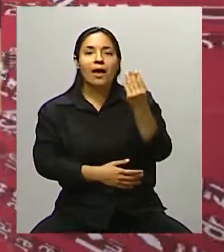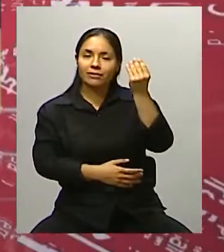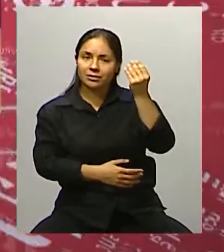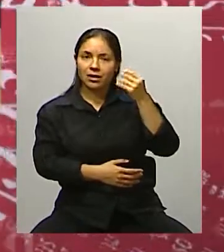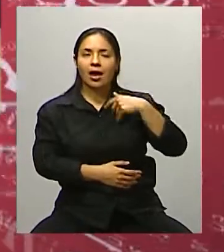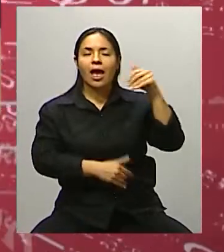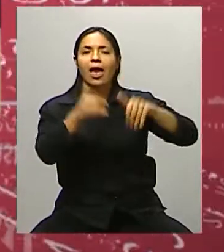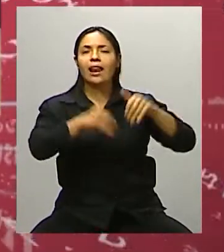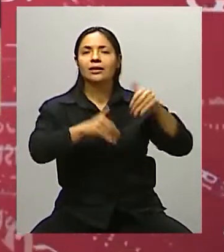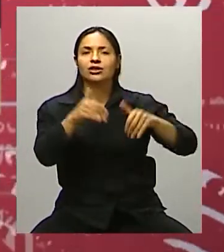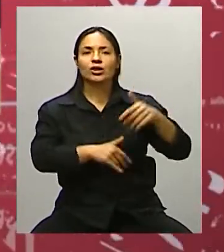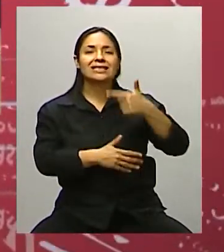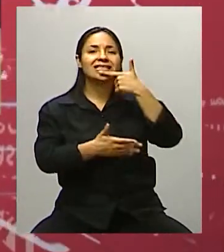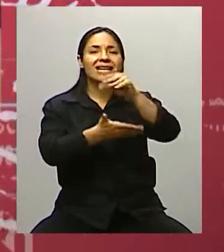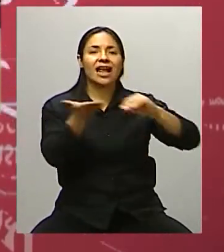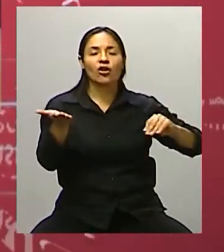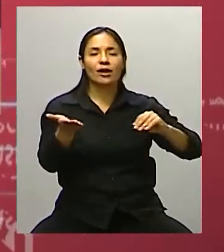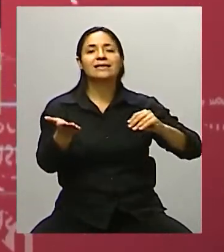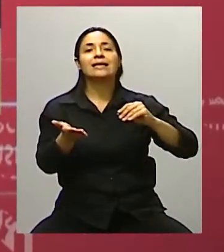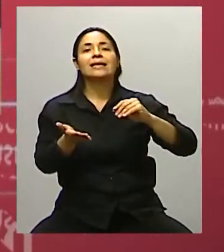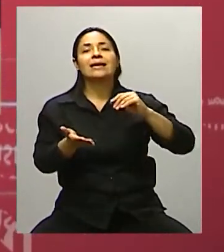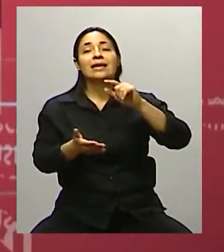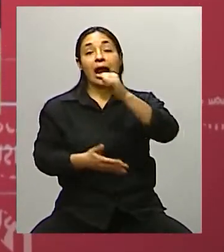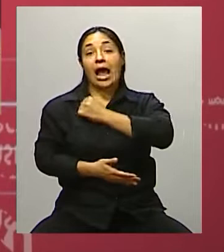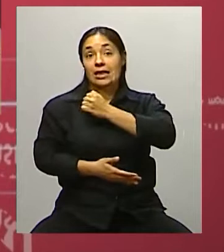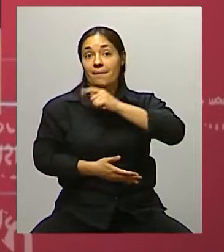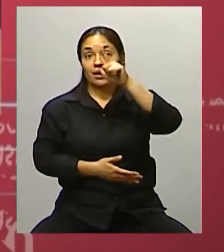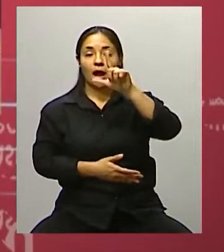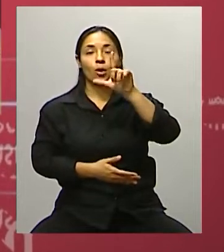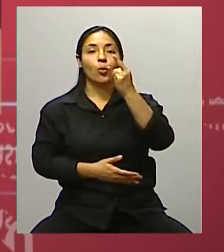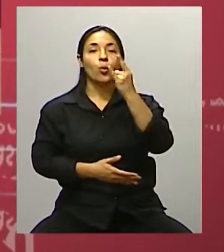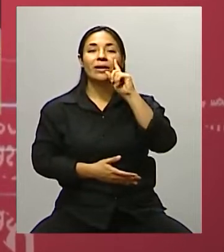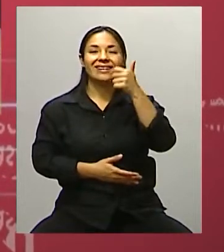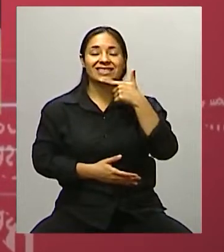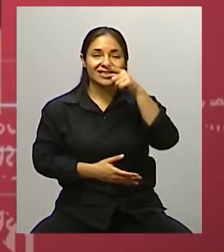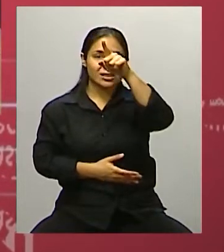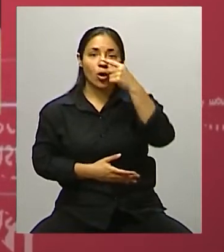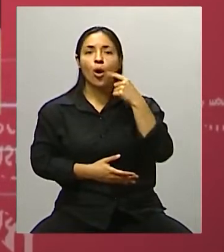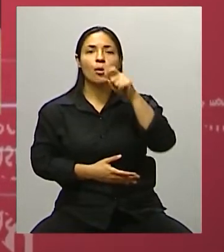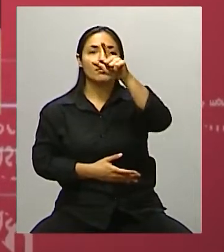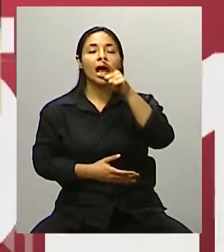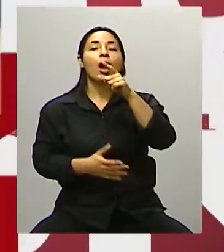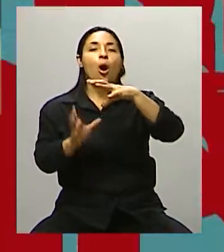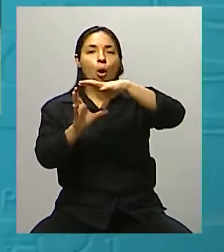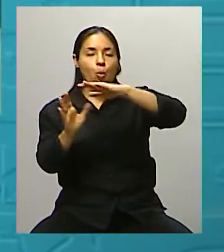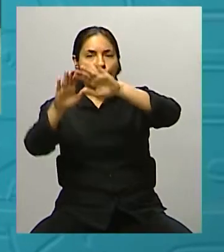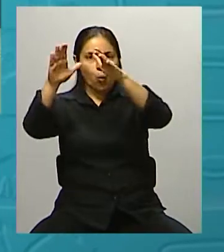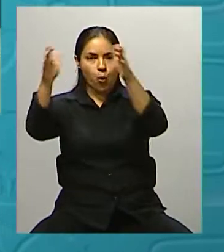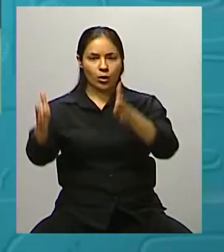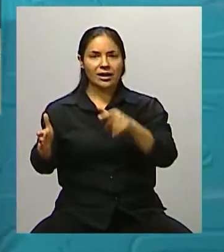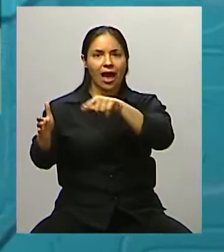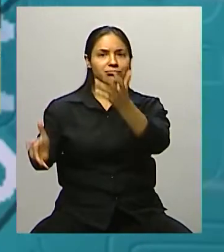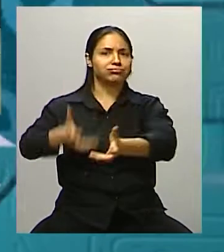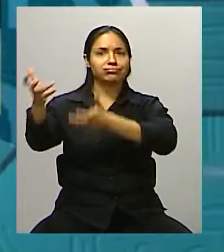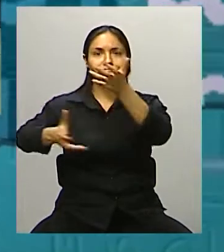las elecciones de senador de Catamarca, Luis Barrio Nuevo quemó unas urnas. Ese fue el único incidente grave en todo